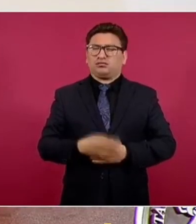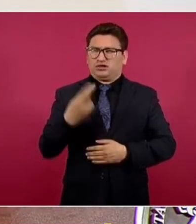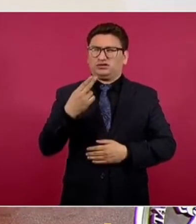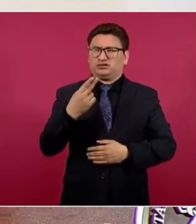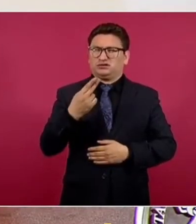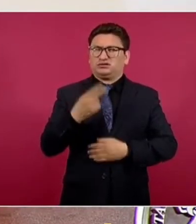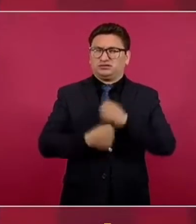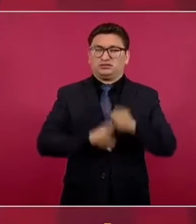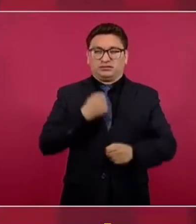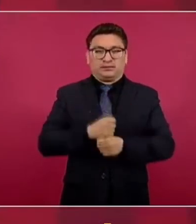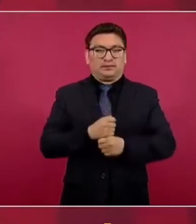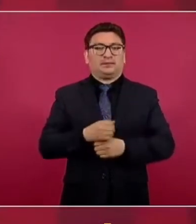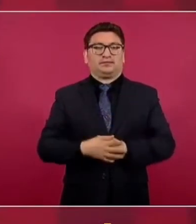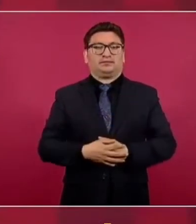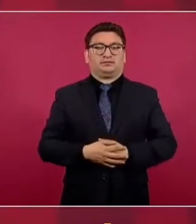25,